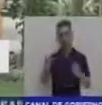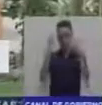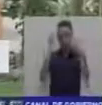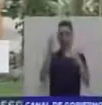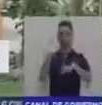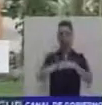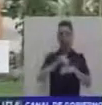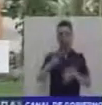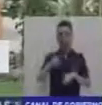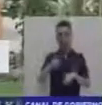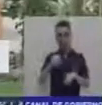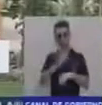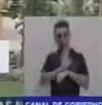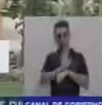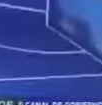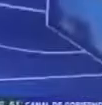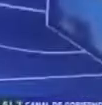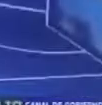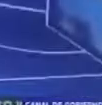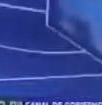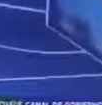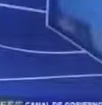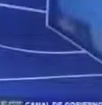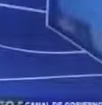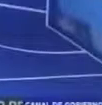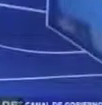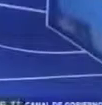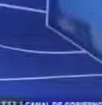todo lo aprendido dentro del programa.